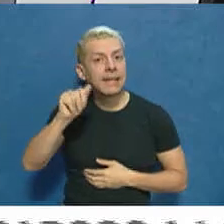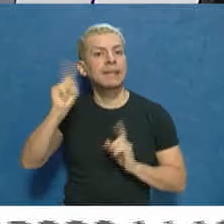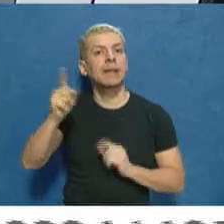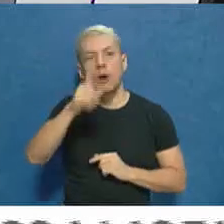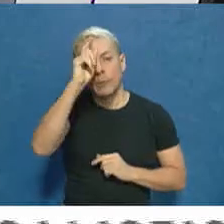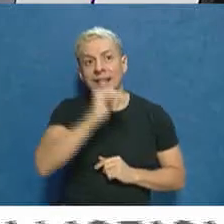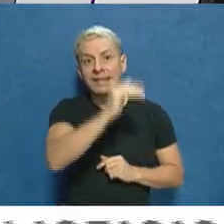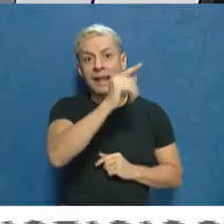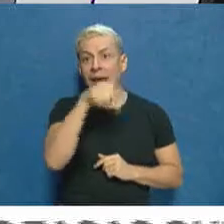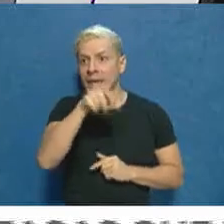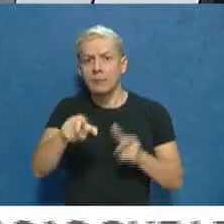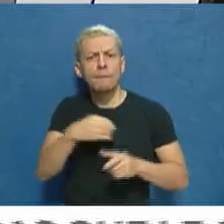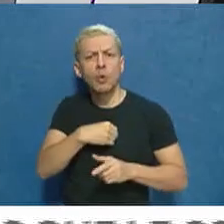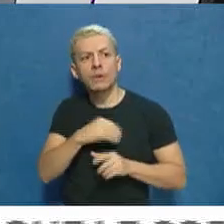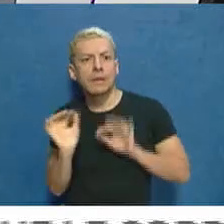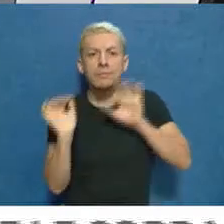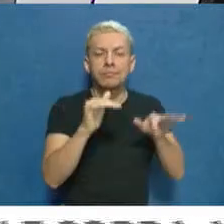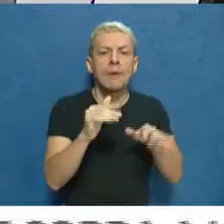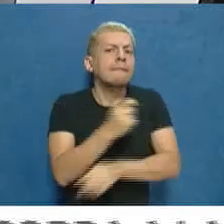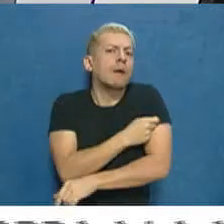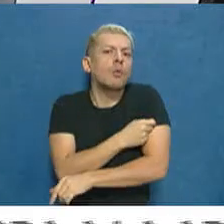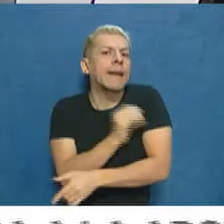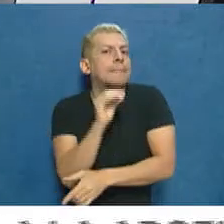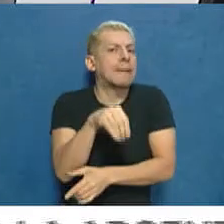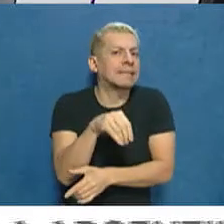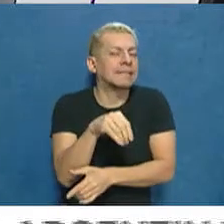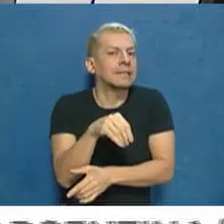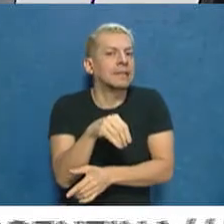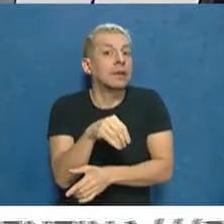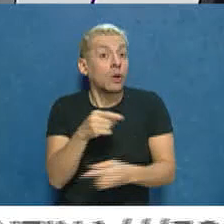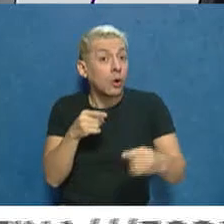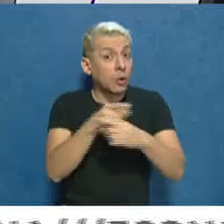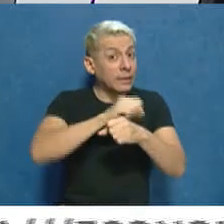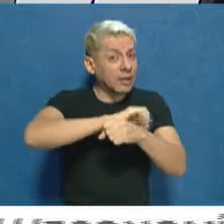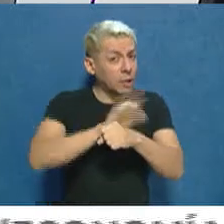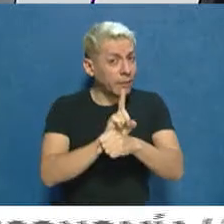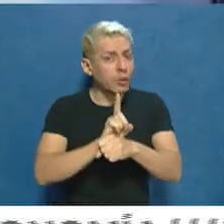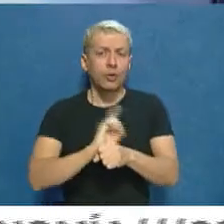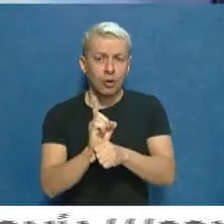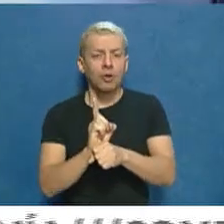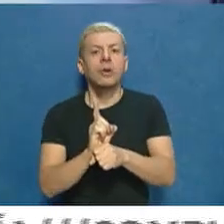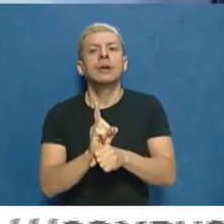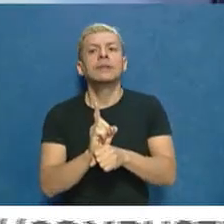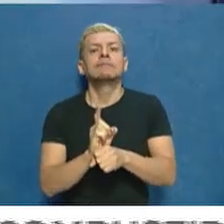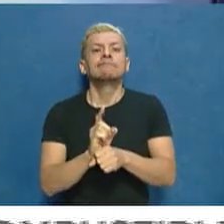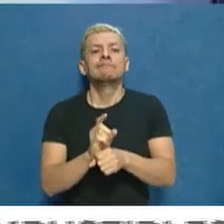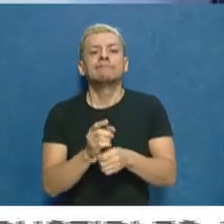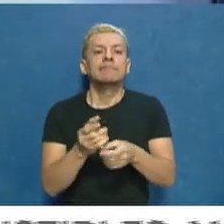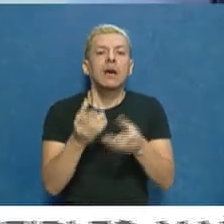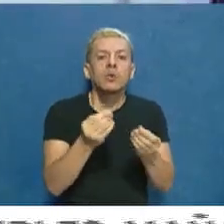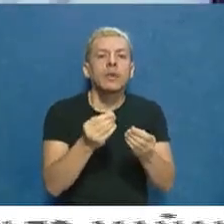Central. Es una vacuna complementaria a la del COVID. No es contra el COVID porque previene infecciones